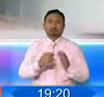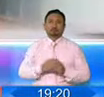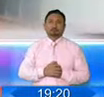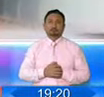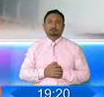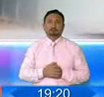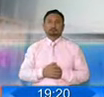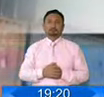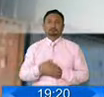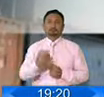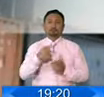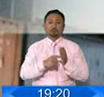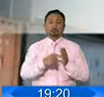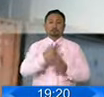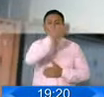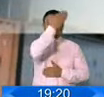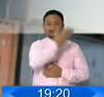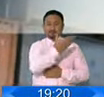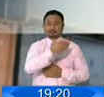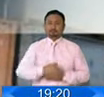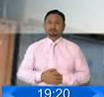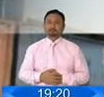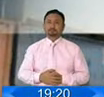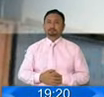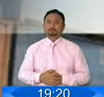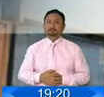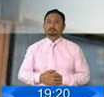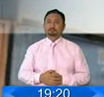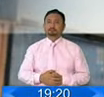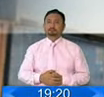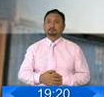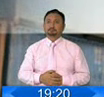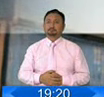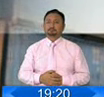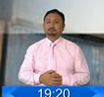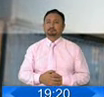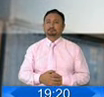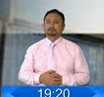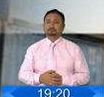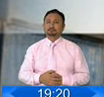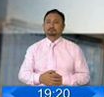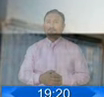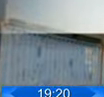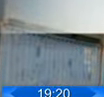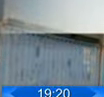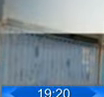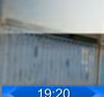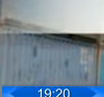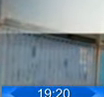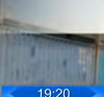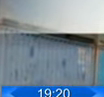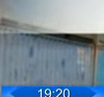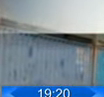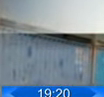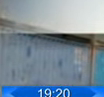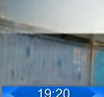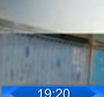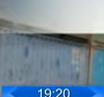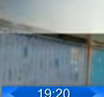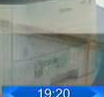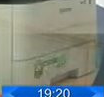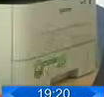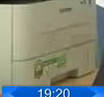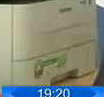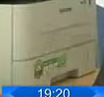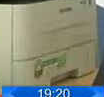C, que incluye accesorios, televisores y teléfonos. D, vestuario y calzado. Y F,